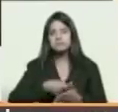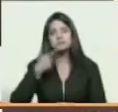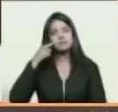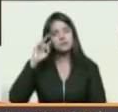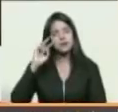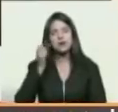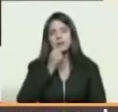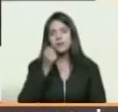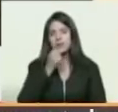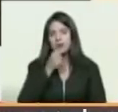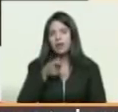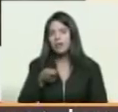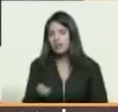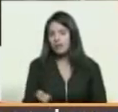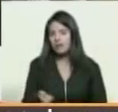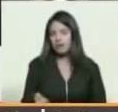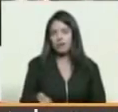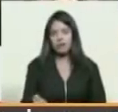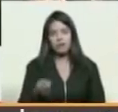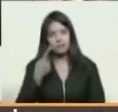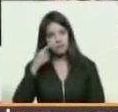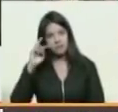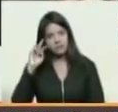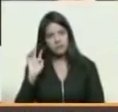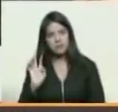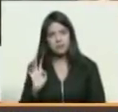especulación, de chantaje.